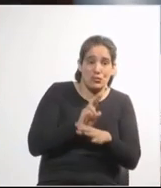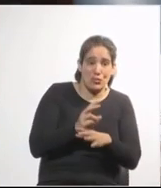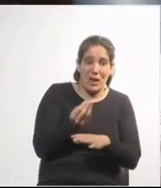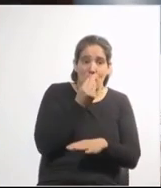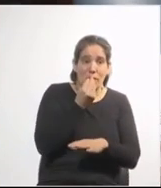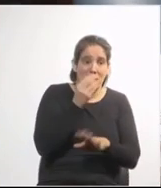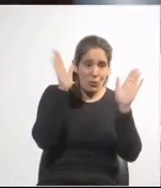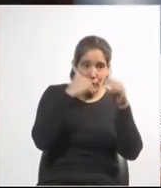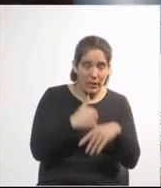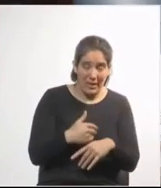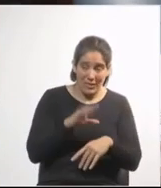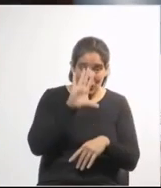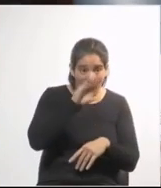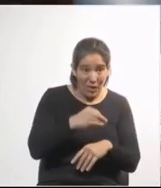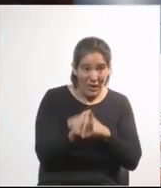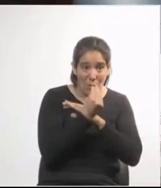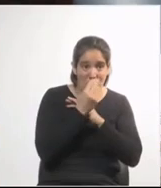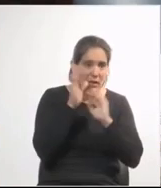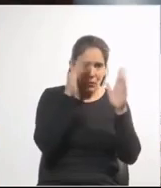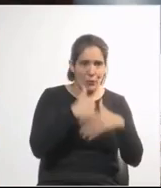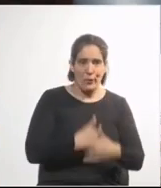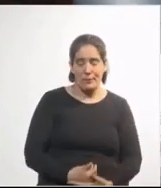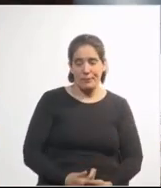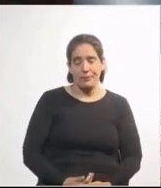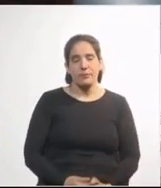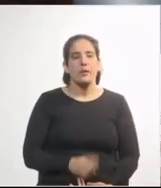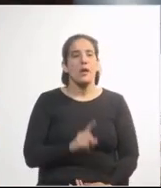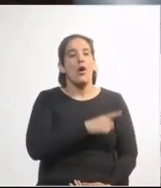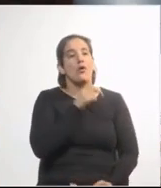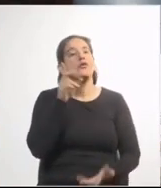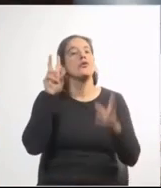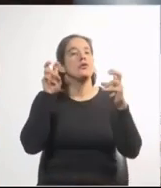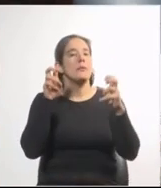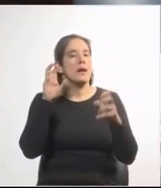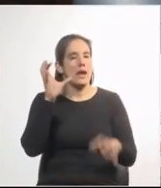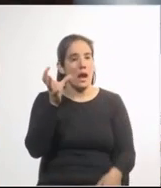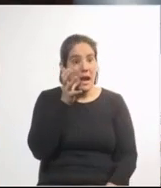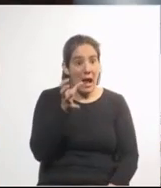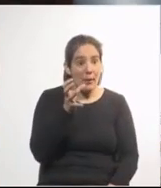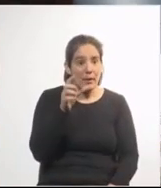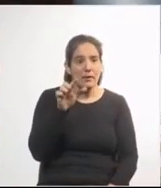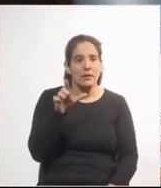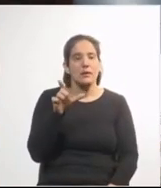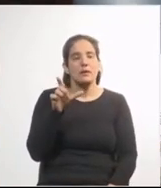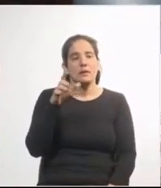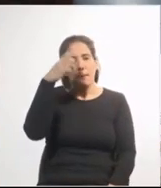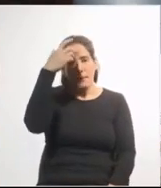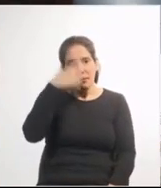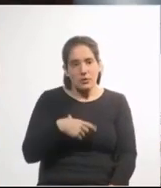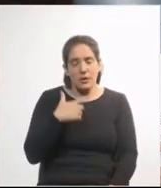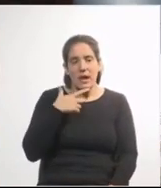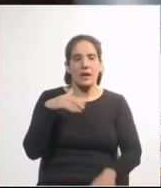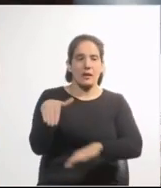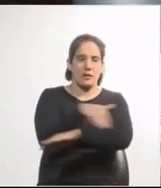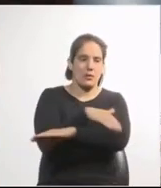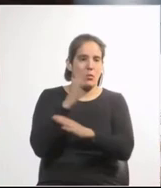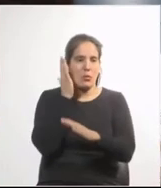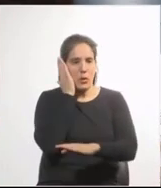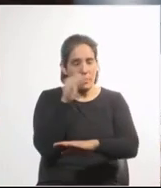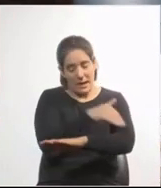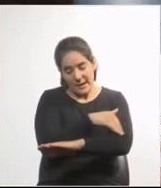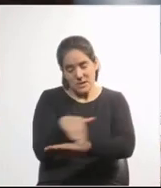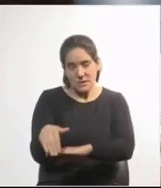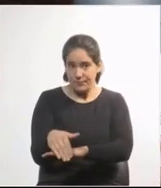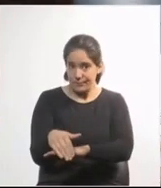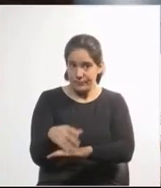Otro tema grave en el que no se observan mejoras es el de las personas en situación de calle.